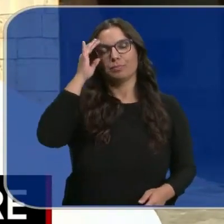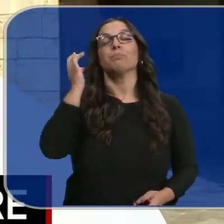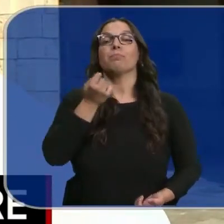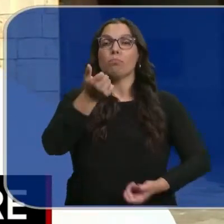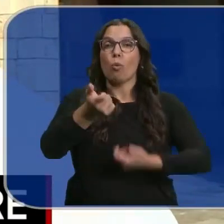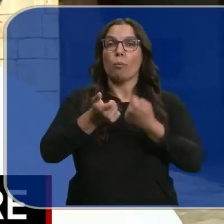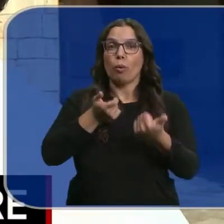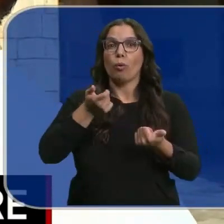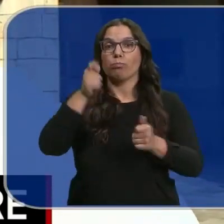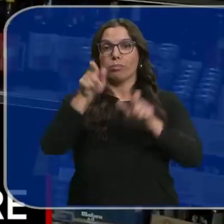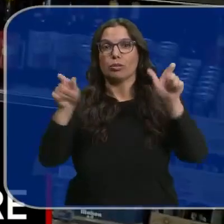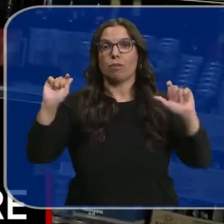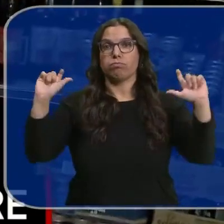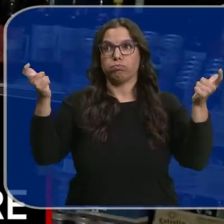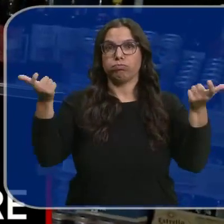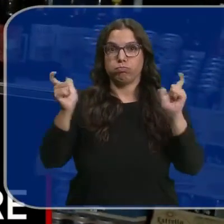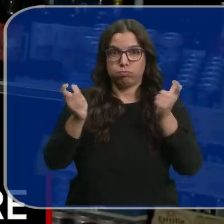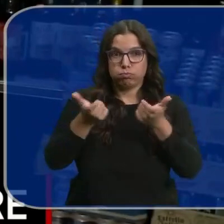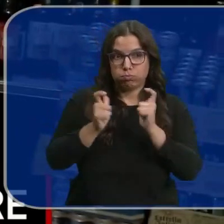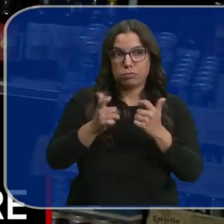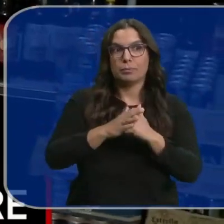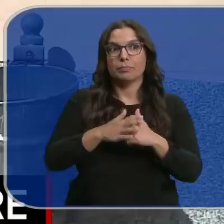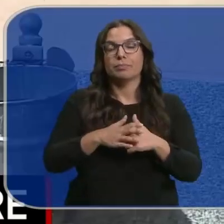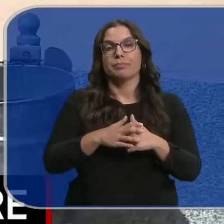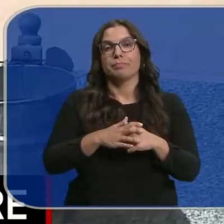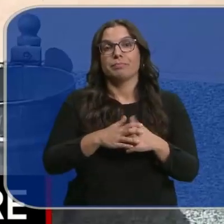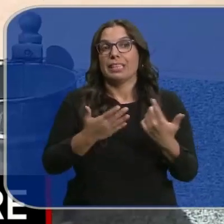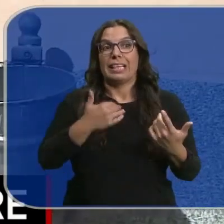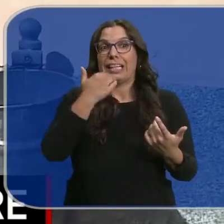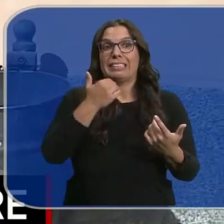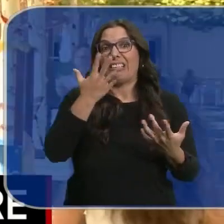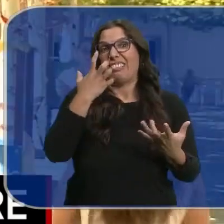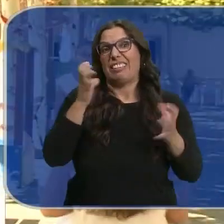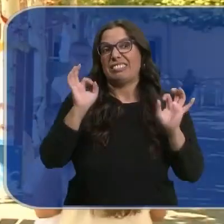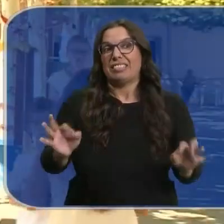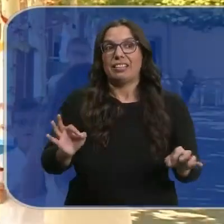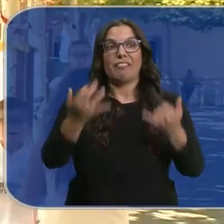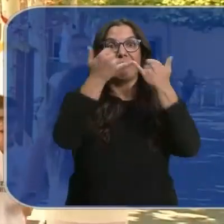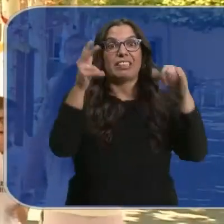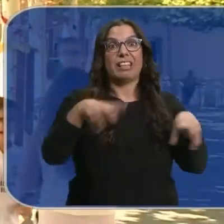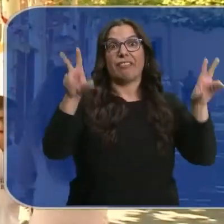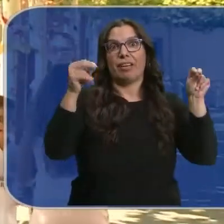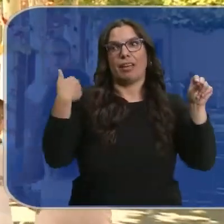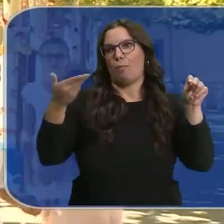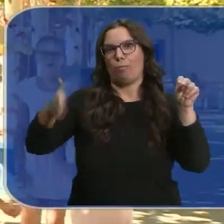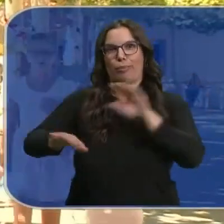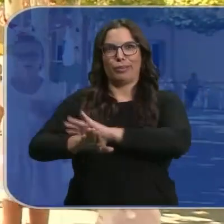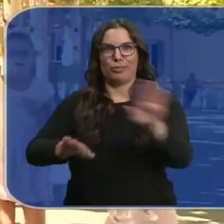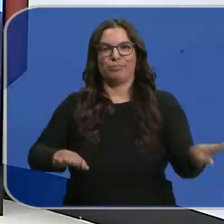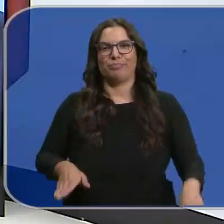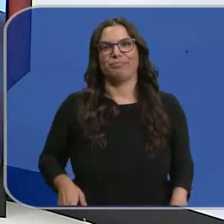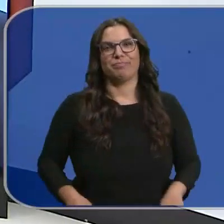Van paulatinamente desapareciendo. Como ahora ha bajado ya, se han ido dos de vacaciones. Ha quedado casi casi triste ya. Se acaban las fiestas y esto se muere bastante.